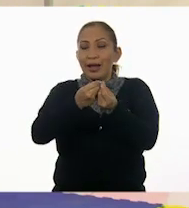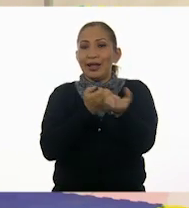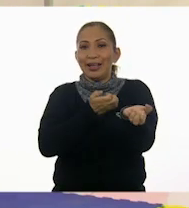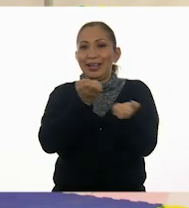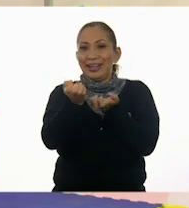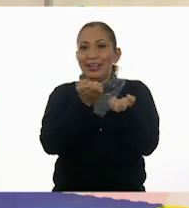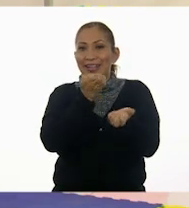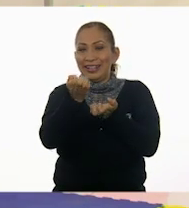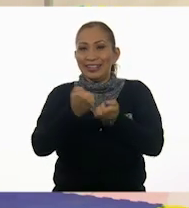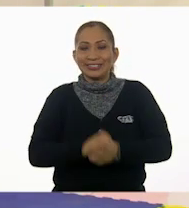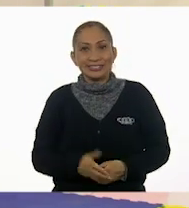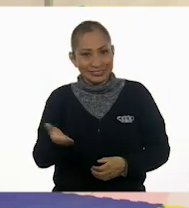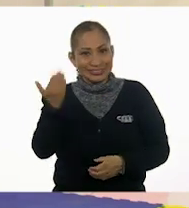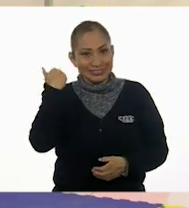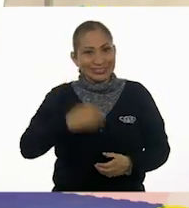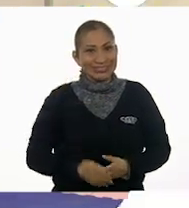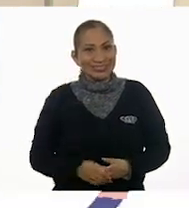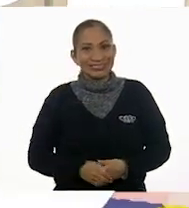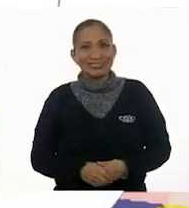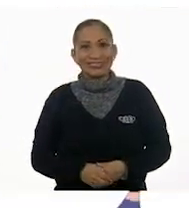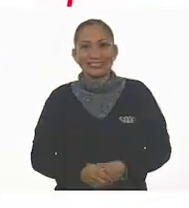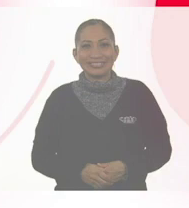la siguiente pausa activa? ¡Venga!